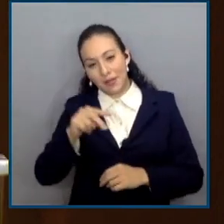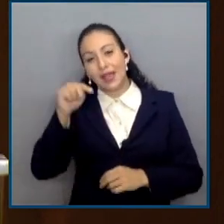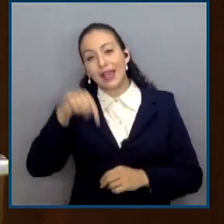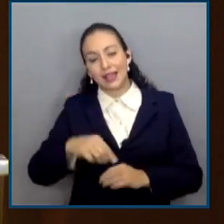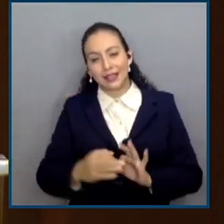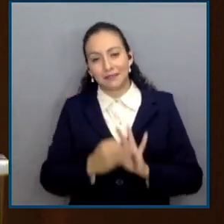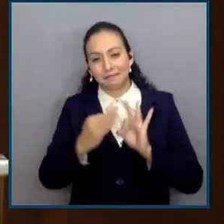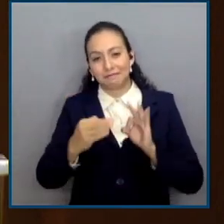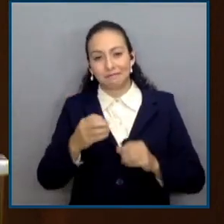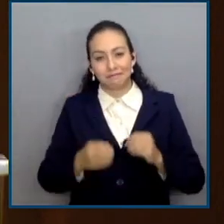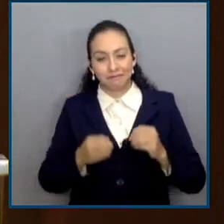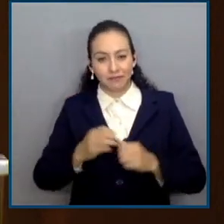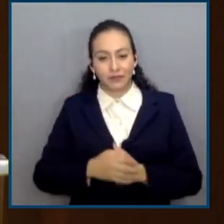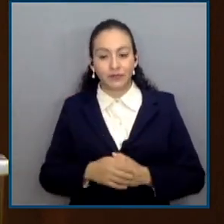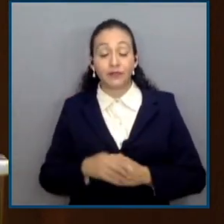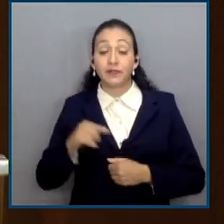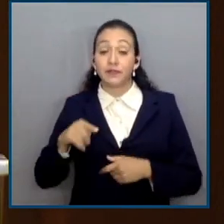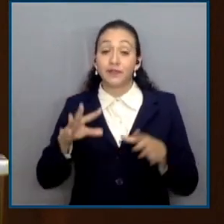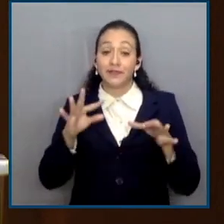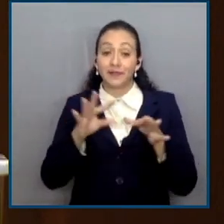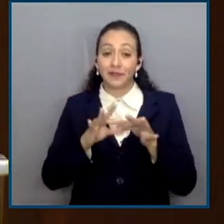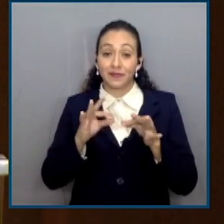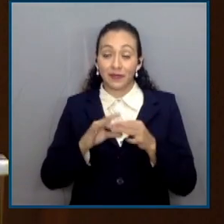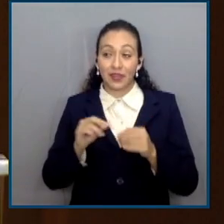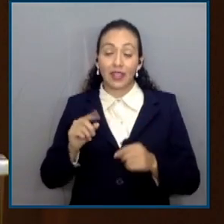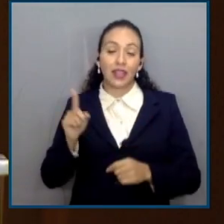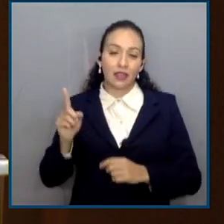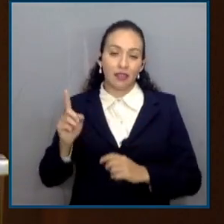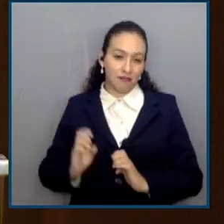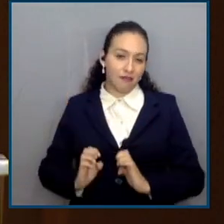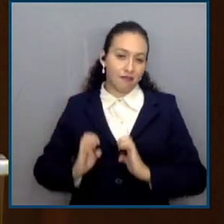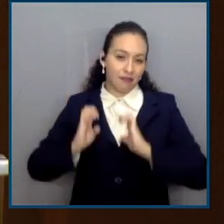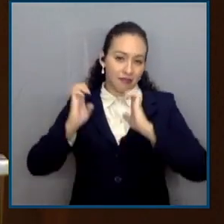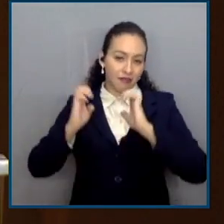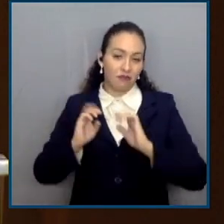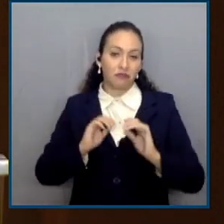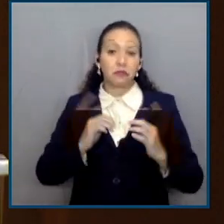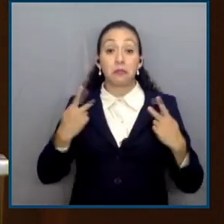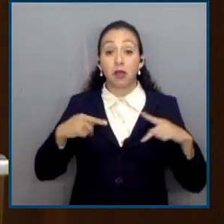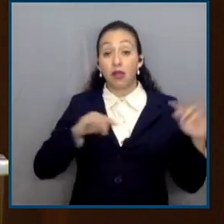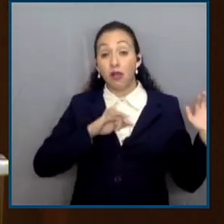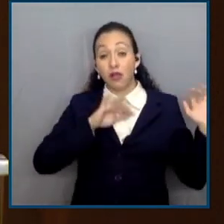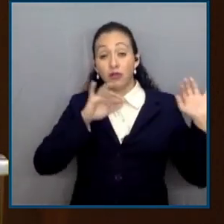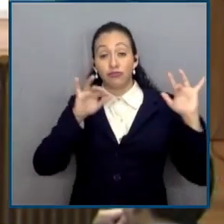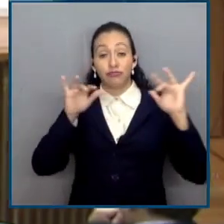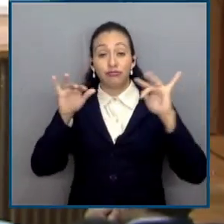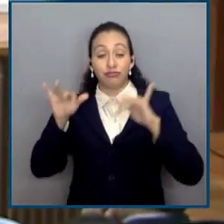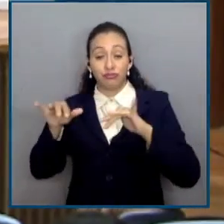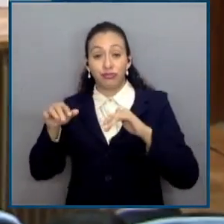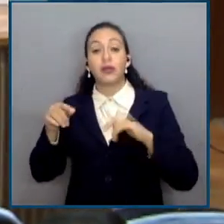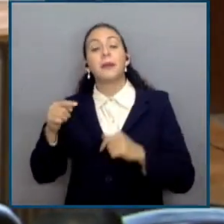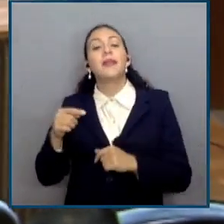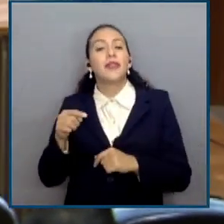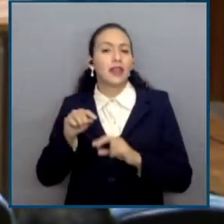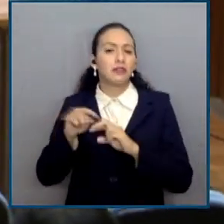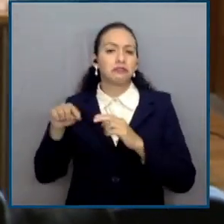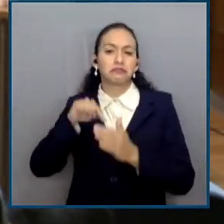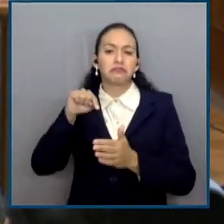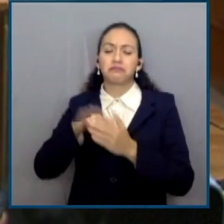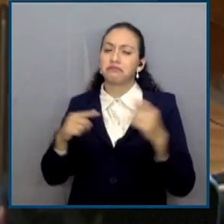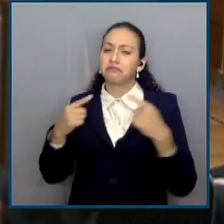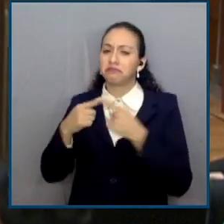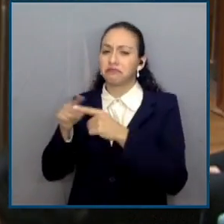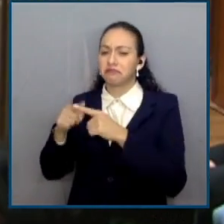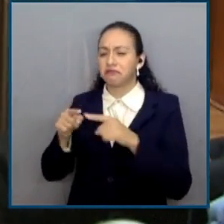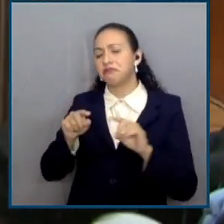José María Iglesias del edificio sede, acudieron académicos del Centro de Investigación y Docencia Económicas y funcionarios de